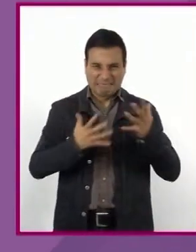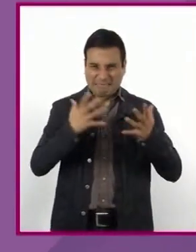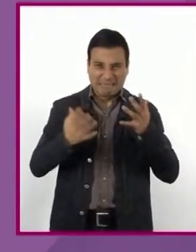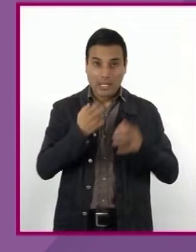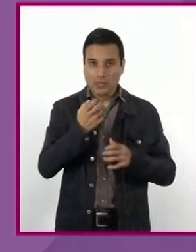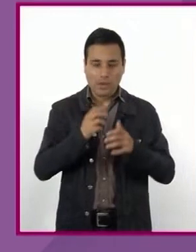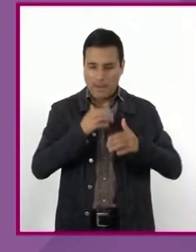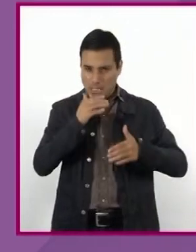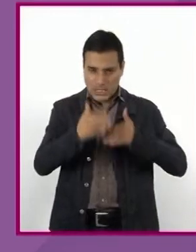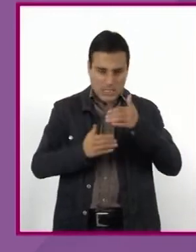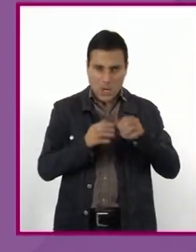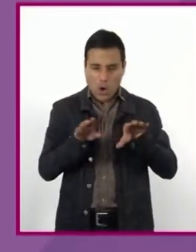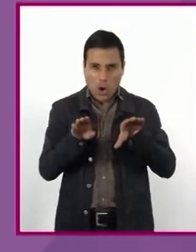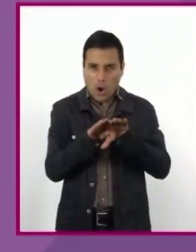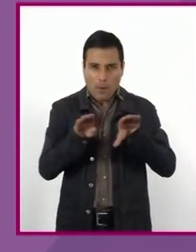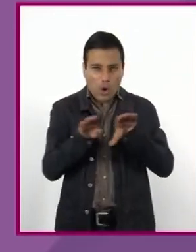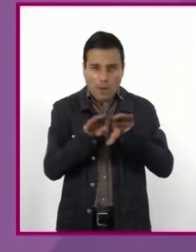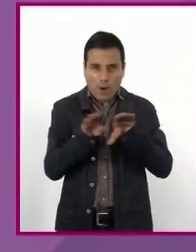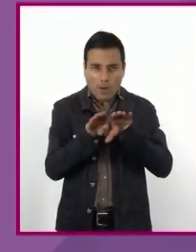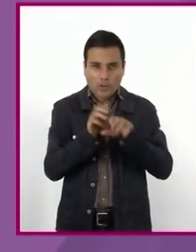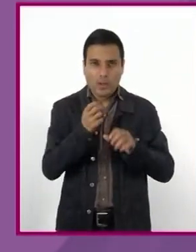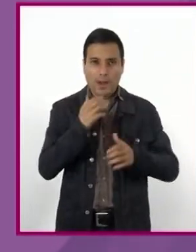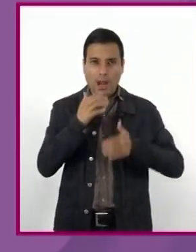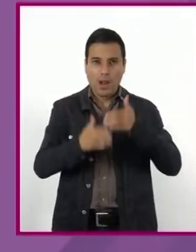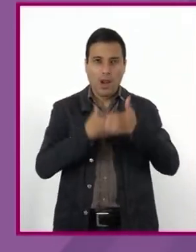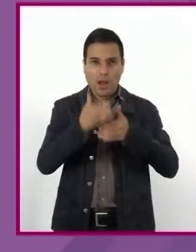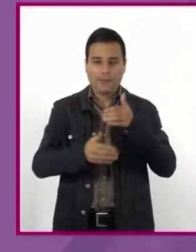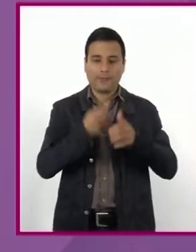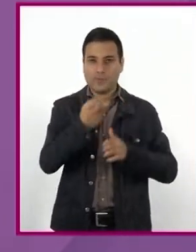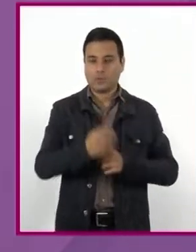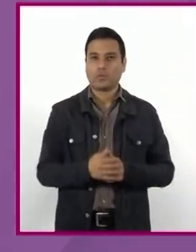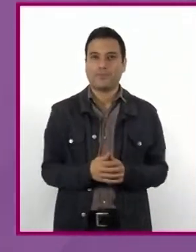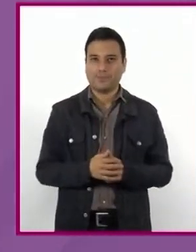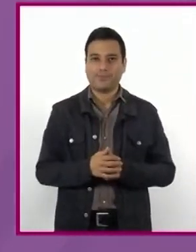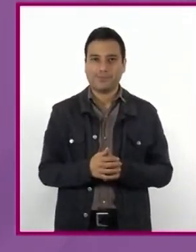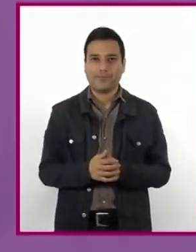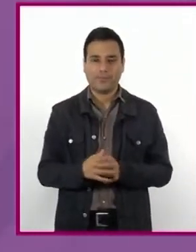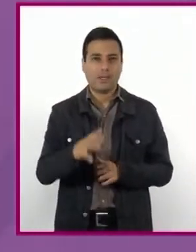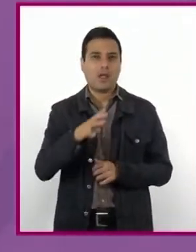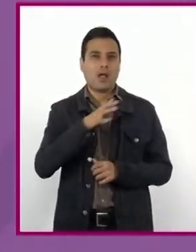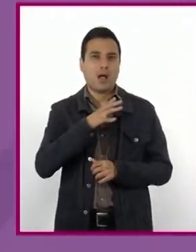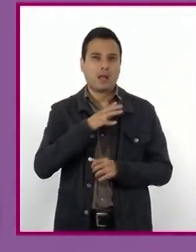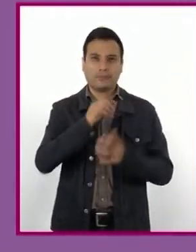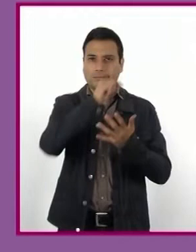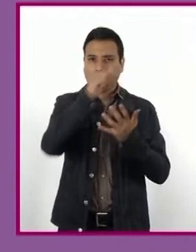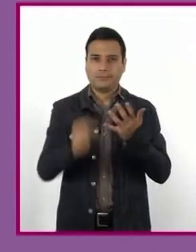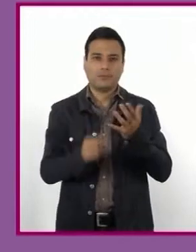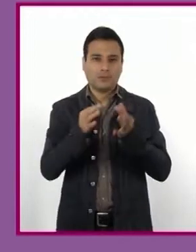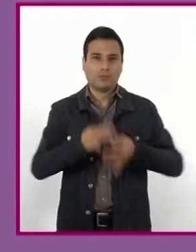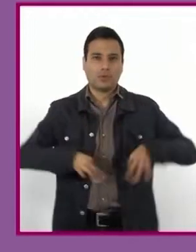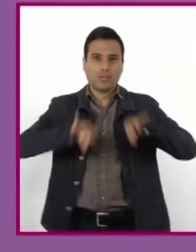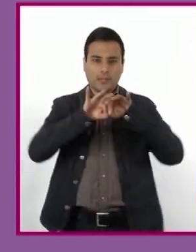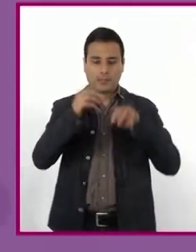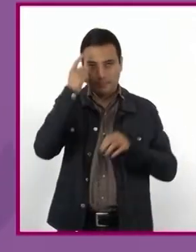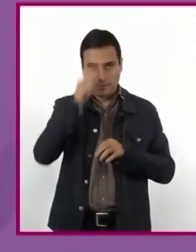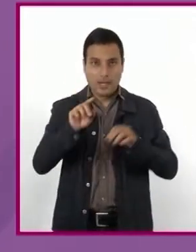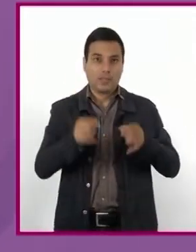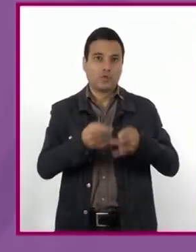conflicto o un problema para él o los personajes. Hechos esenciales que le dan forma a la